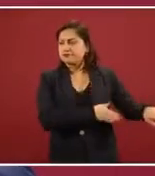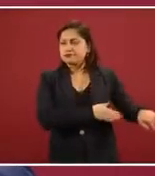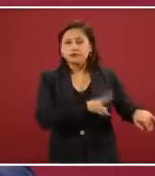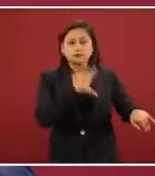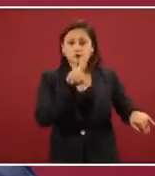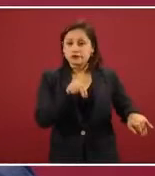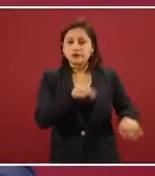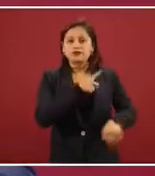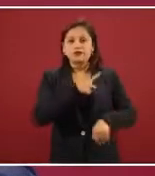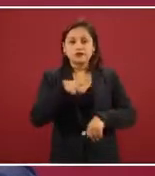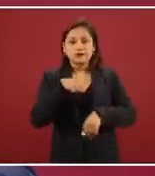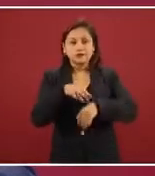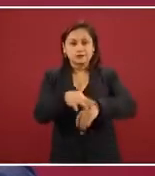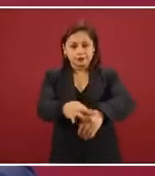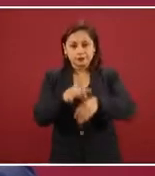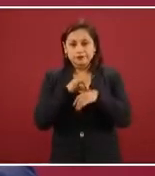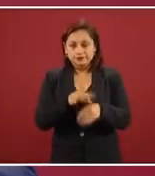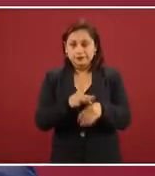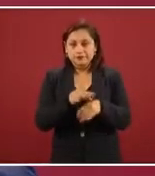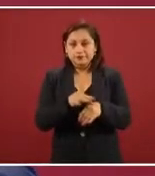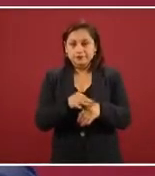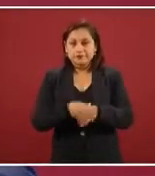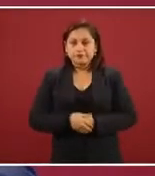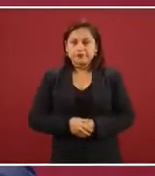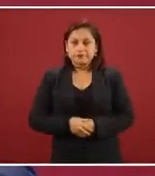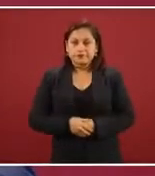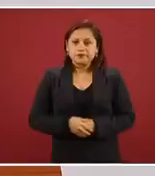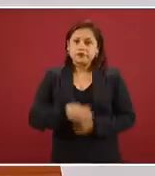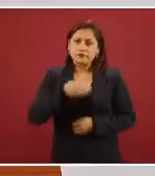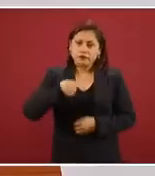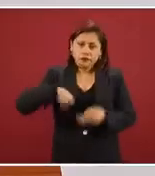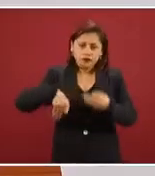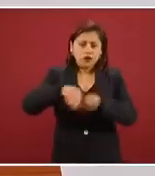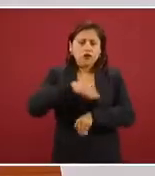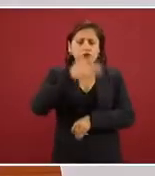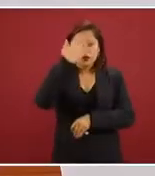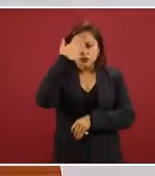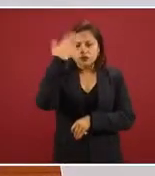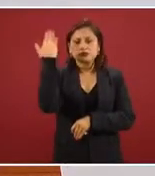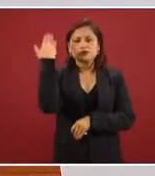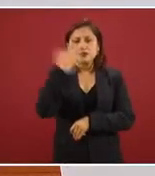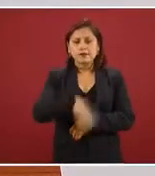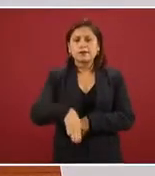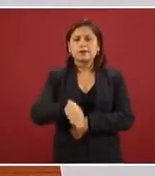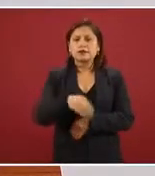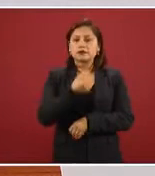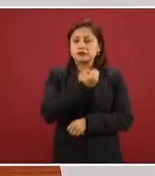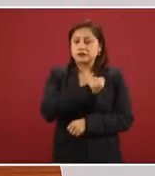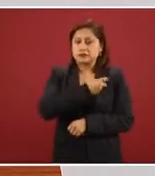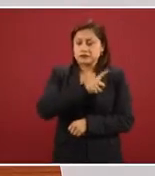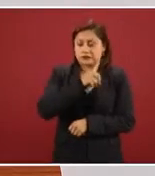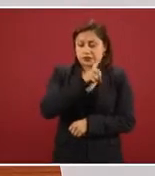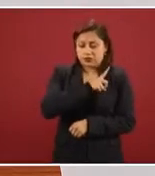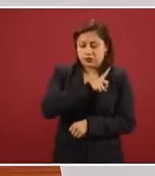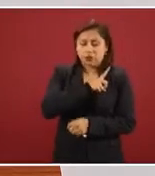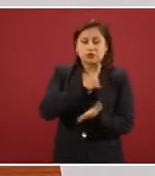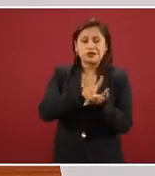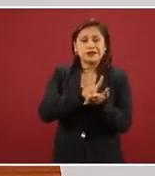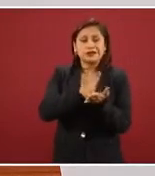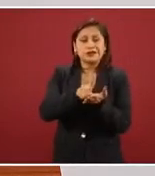la salud como todos sabemos es un derecho fundamental de los seres